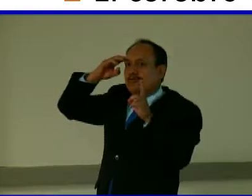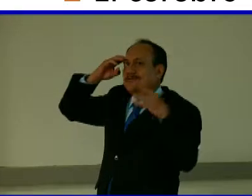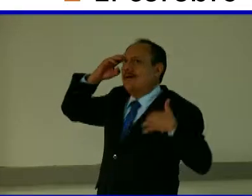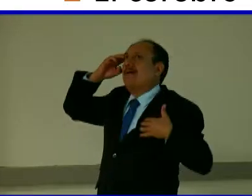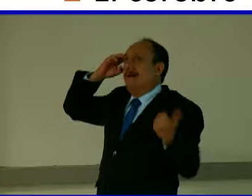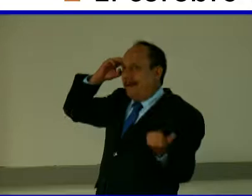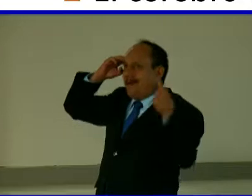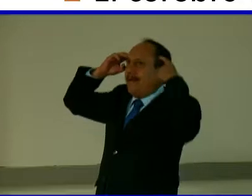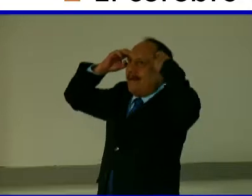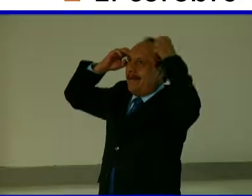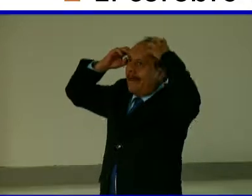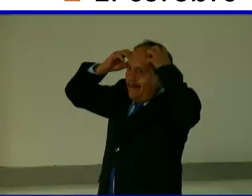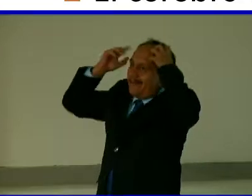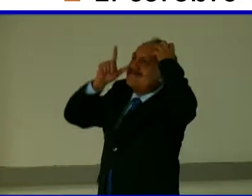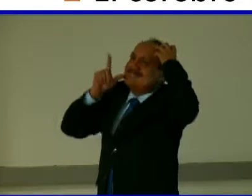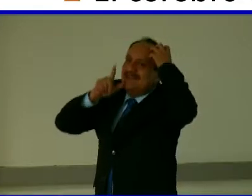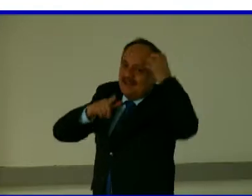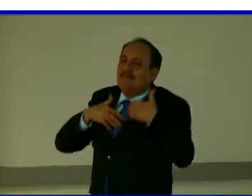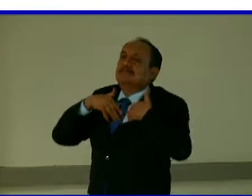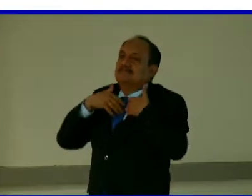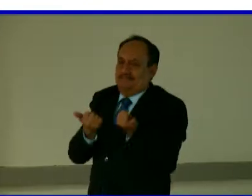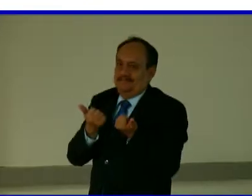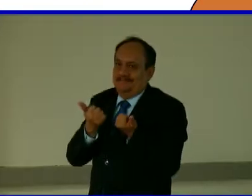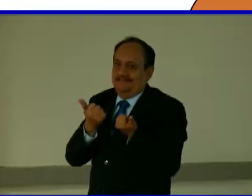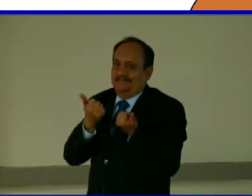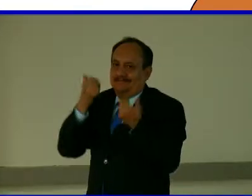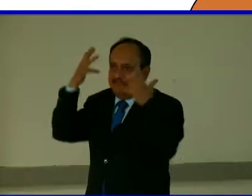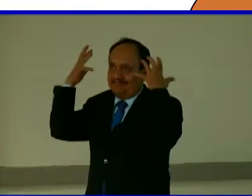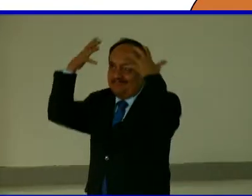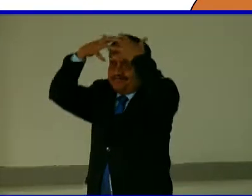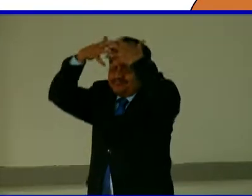procesar el lenguaje.